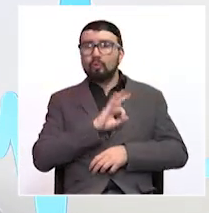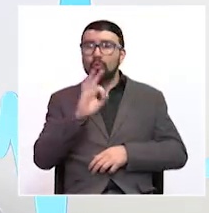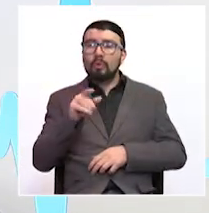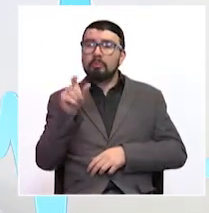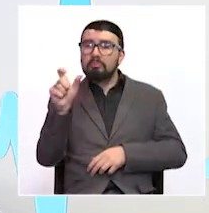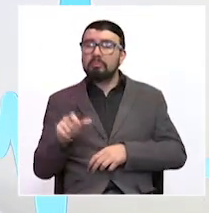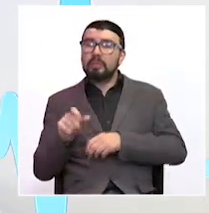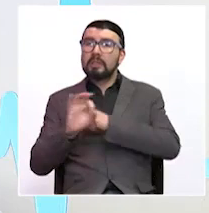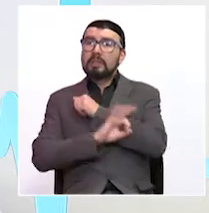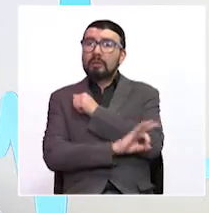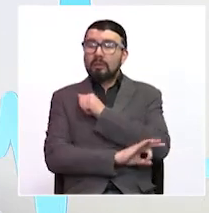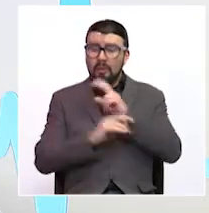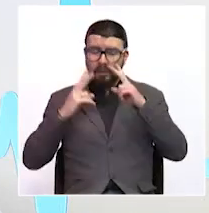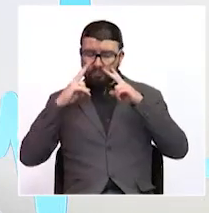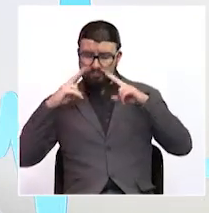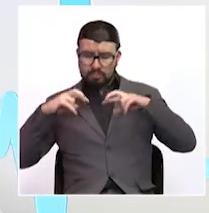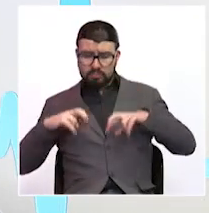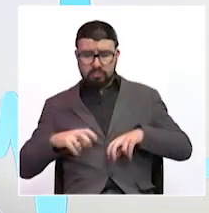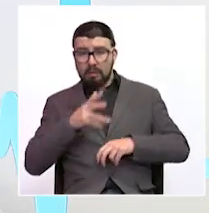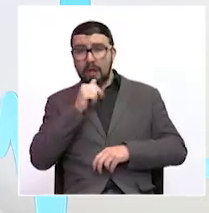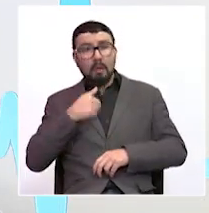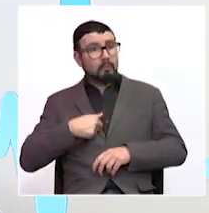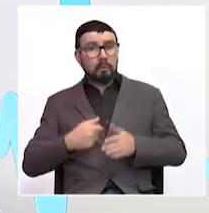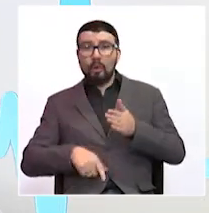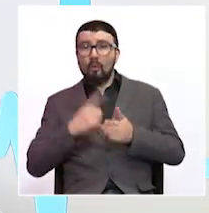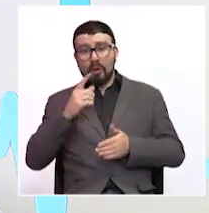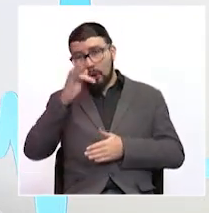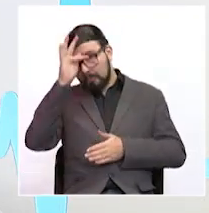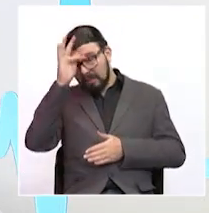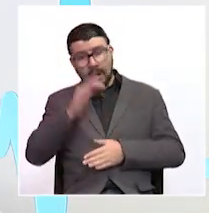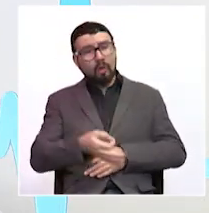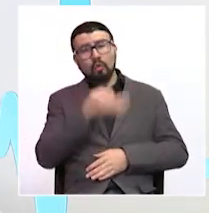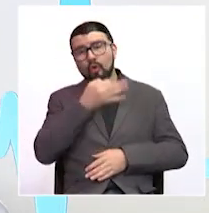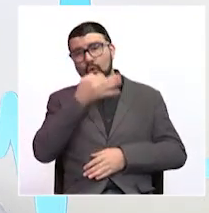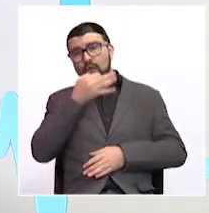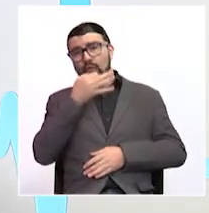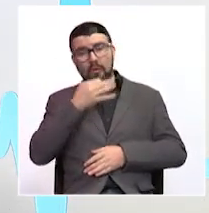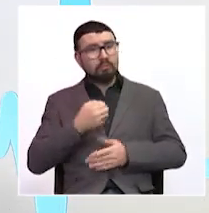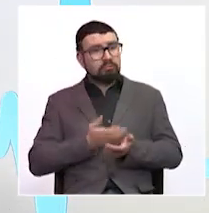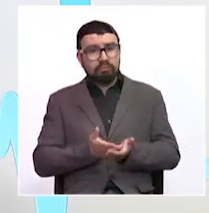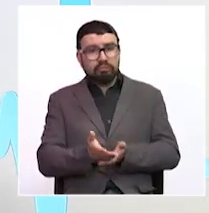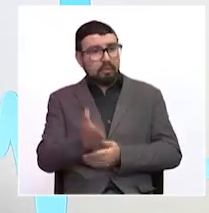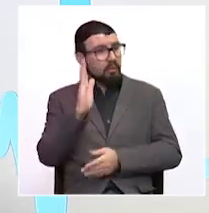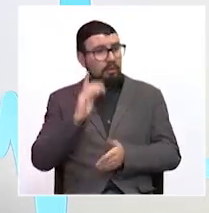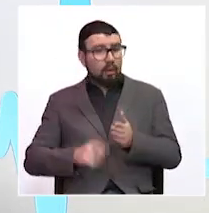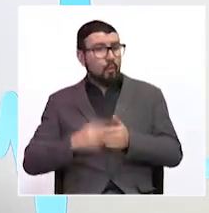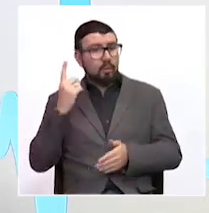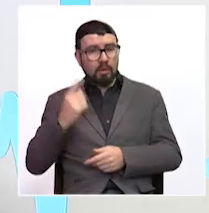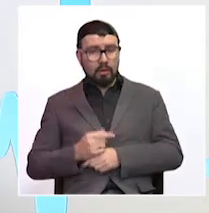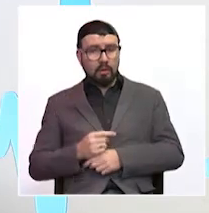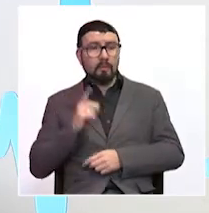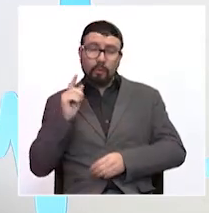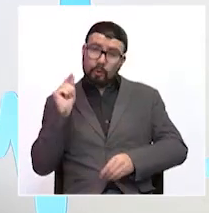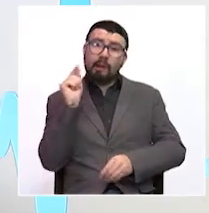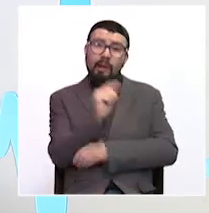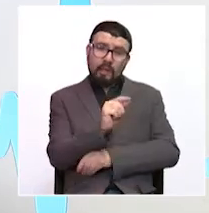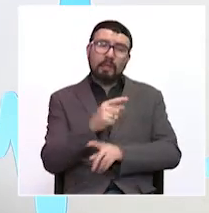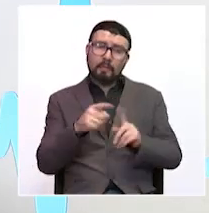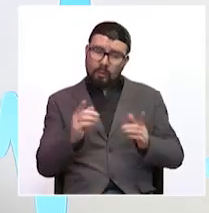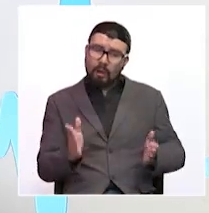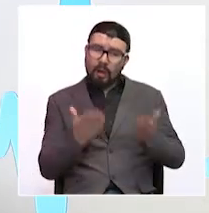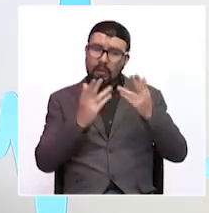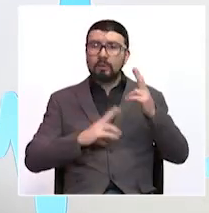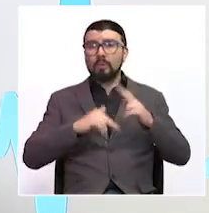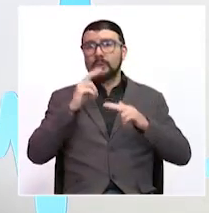de una vez no hospitalizaron y me empezaron es una crítica constructiva porque soy